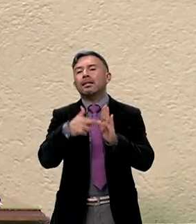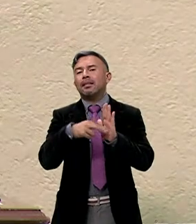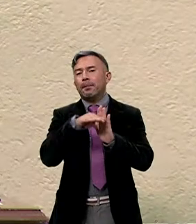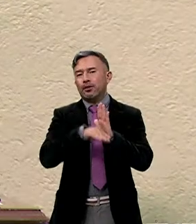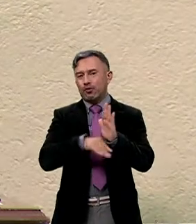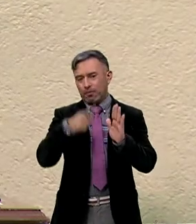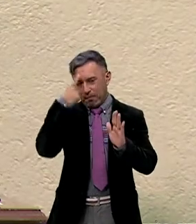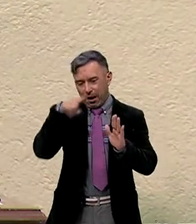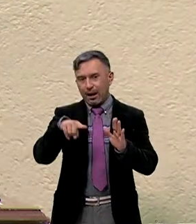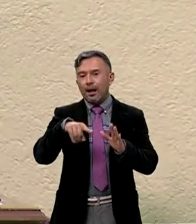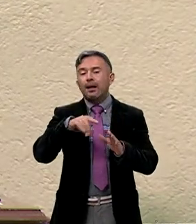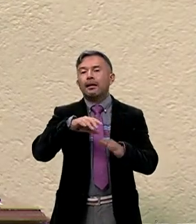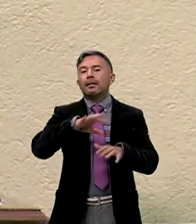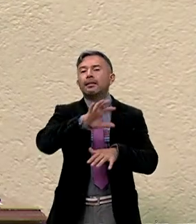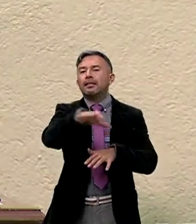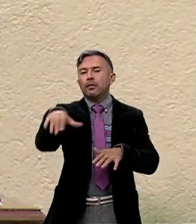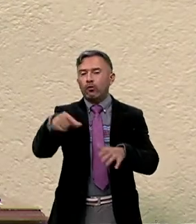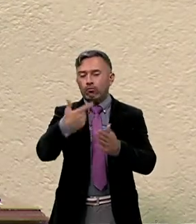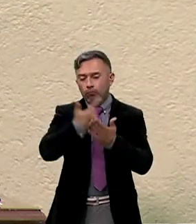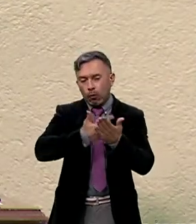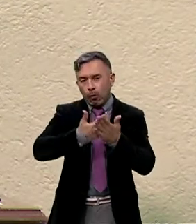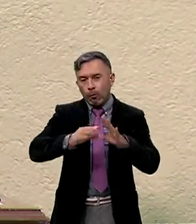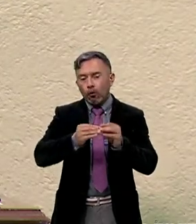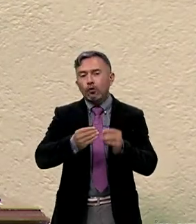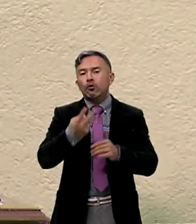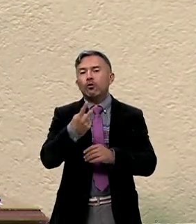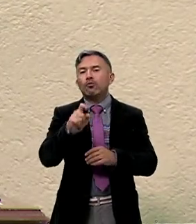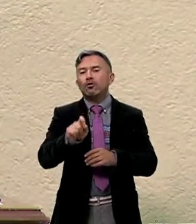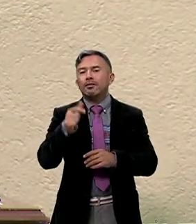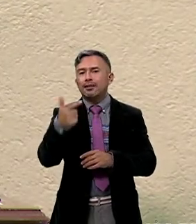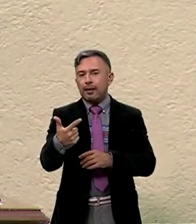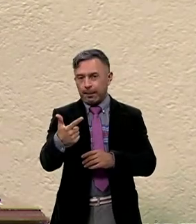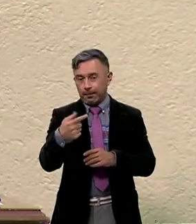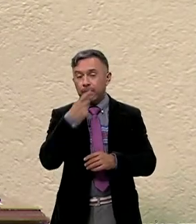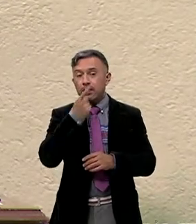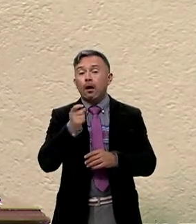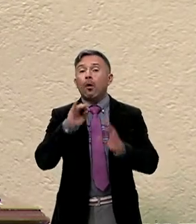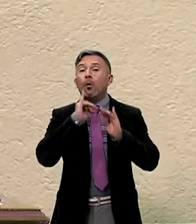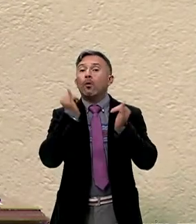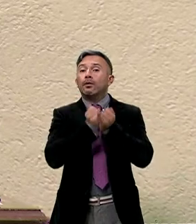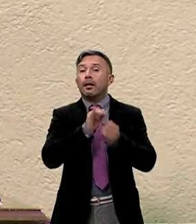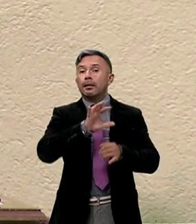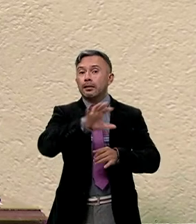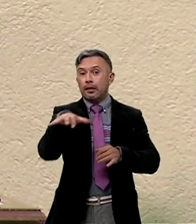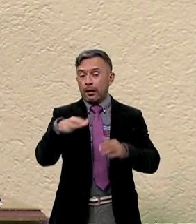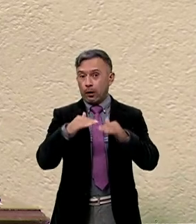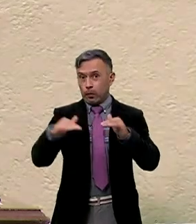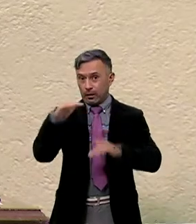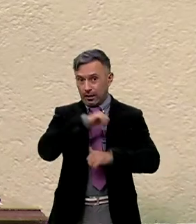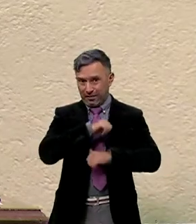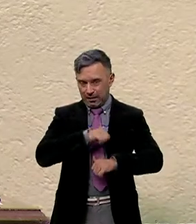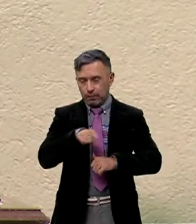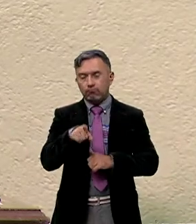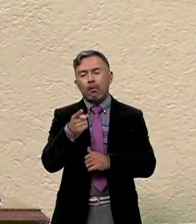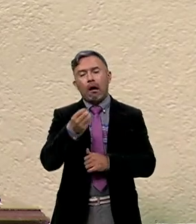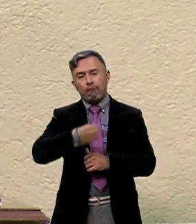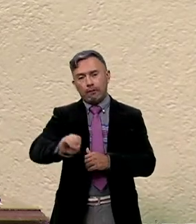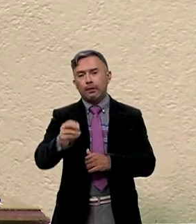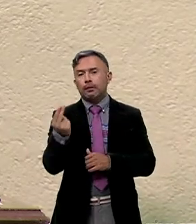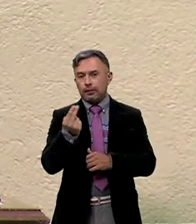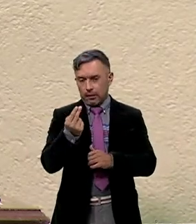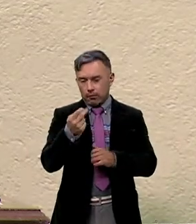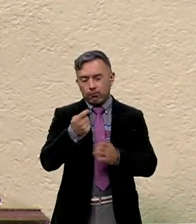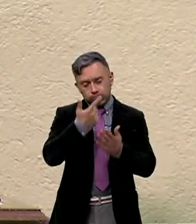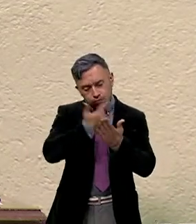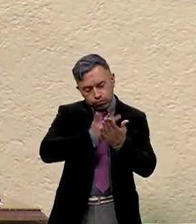regulan el cómputo distrital señala que las juntas distritales ejecutivas deberán realizar el recuento total de las opiniones emitidas